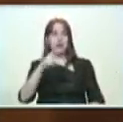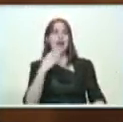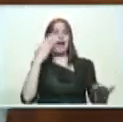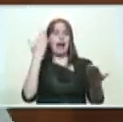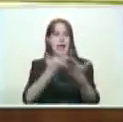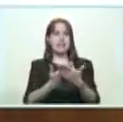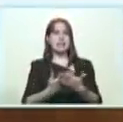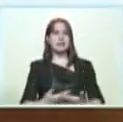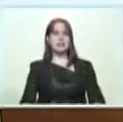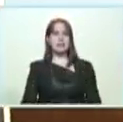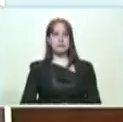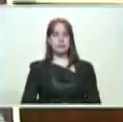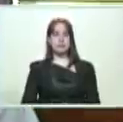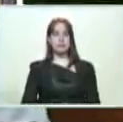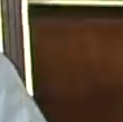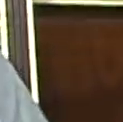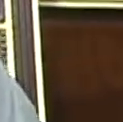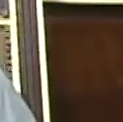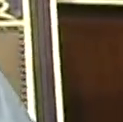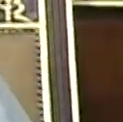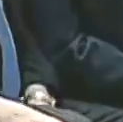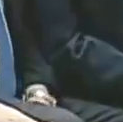gracias.